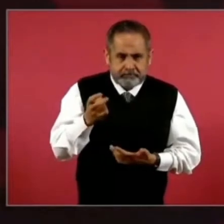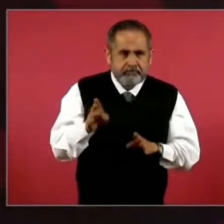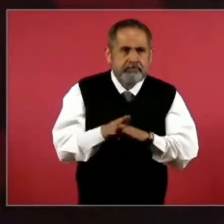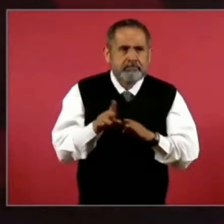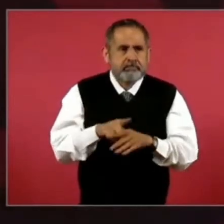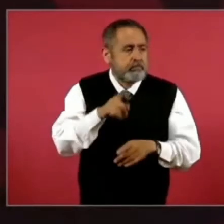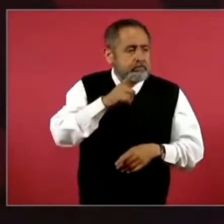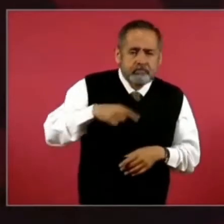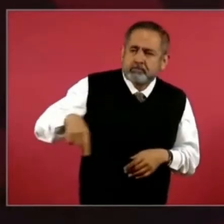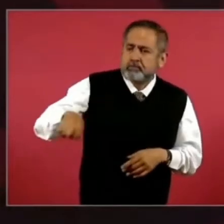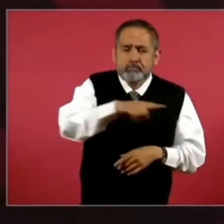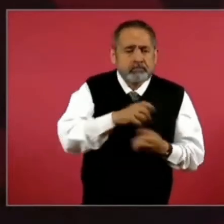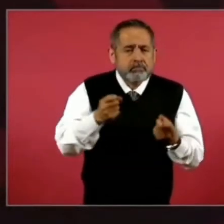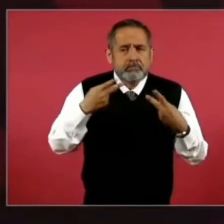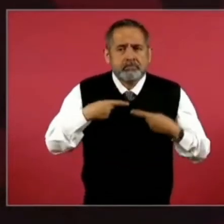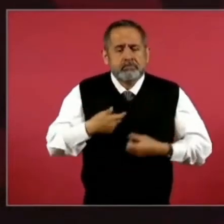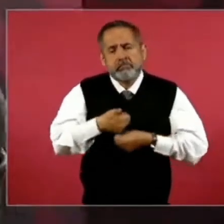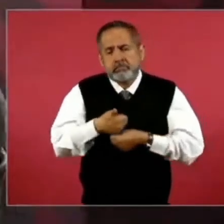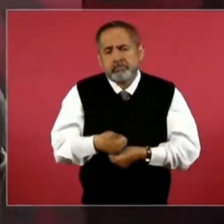mucho sufrimiento, muchas muertes.